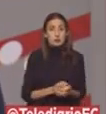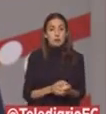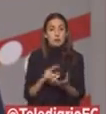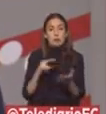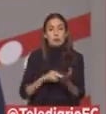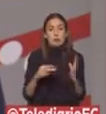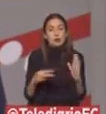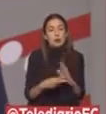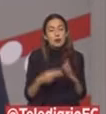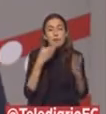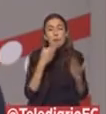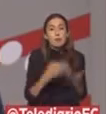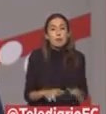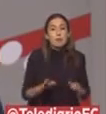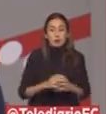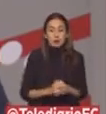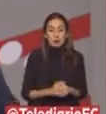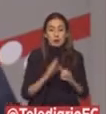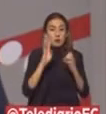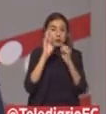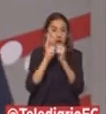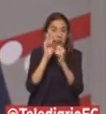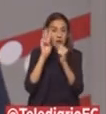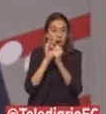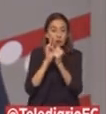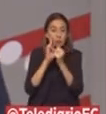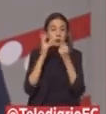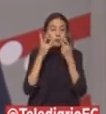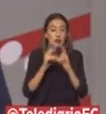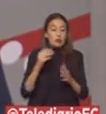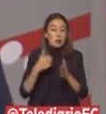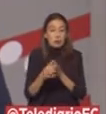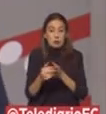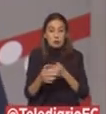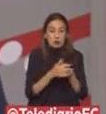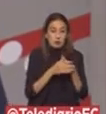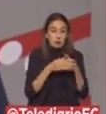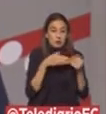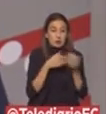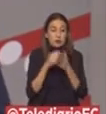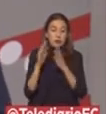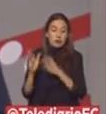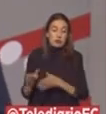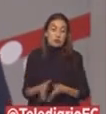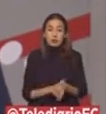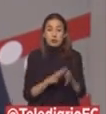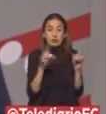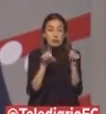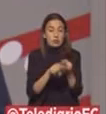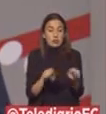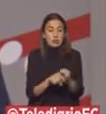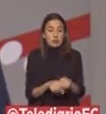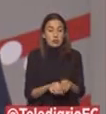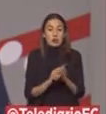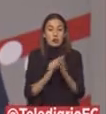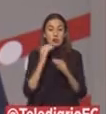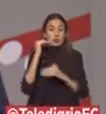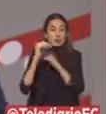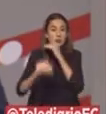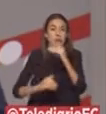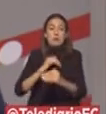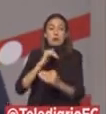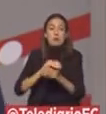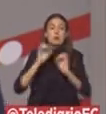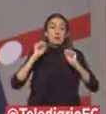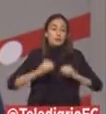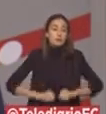quizás procesar la piña de una manera o cualquiera de los productos que sea que estamos exportando pero procesarlos y